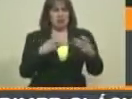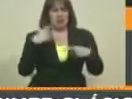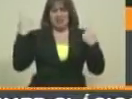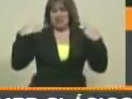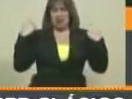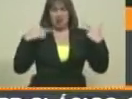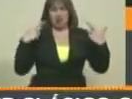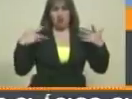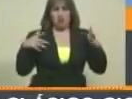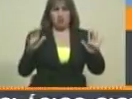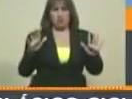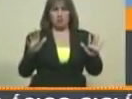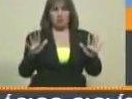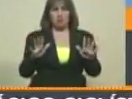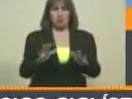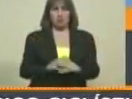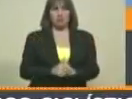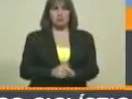ellos.